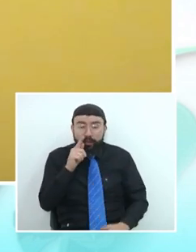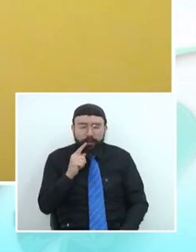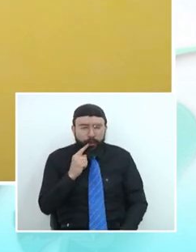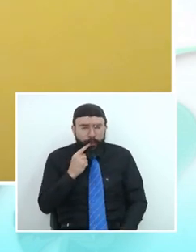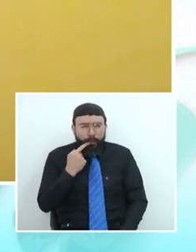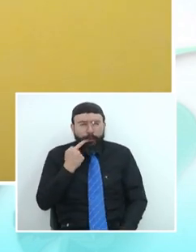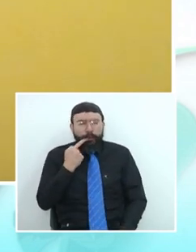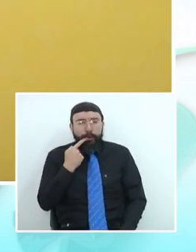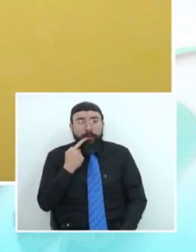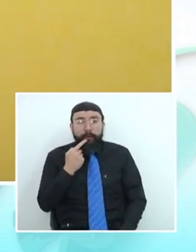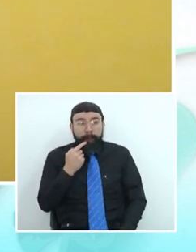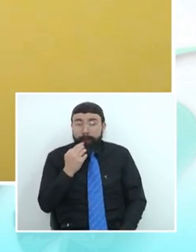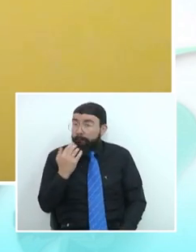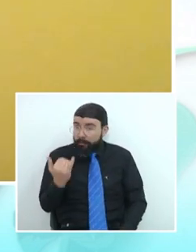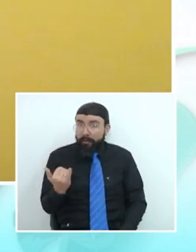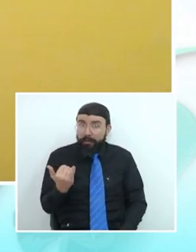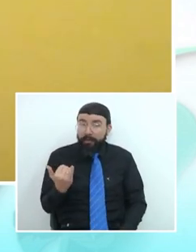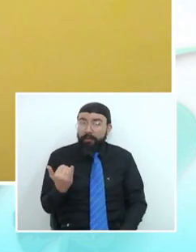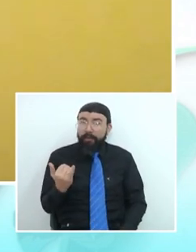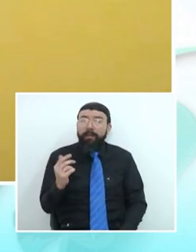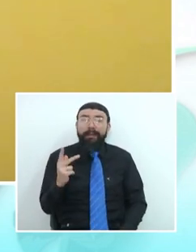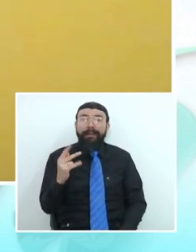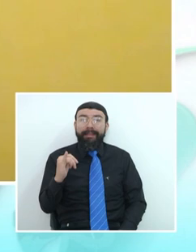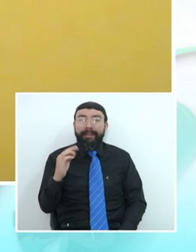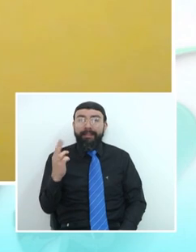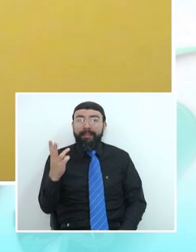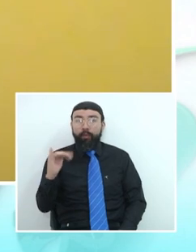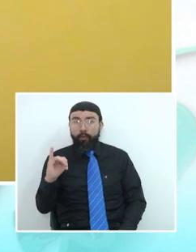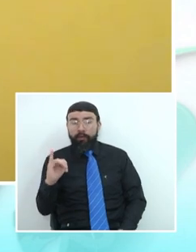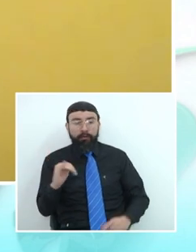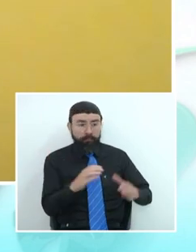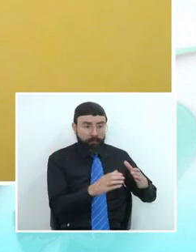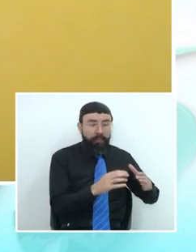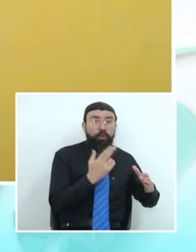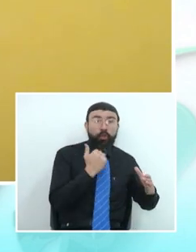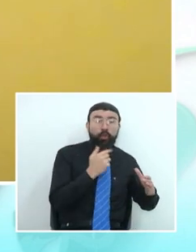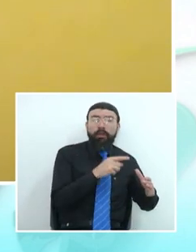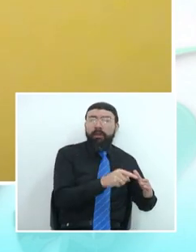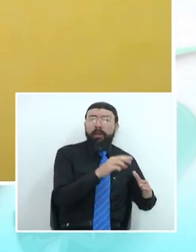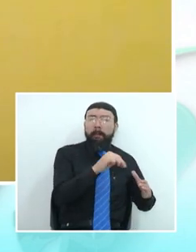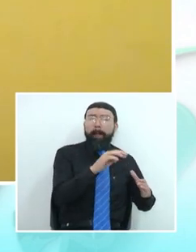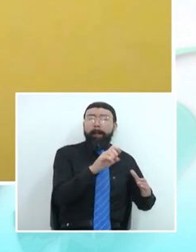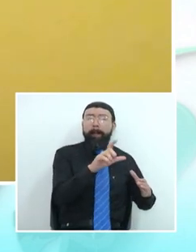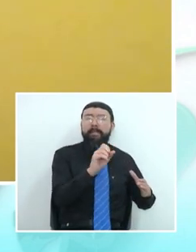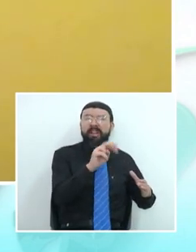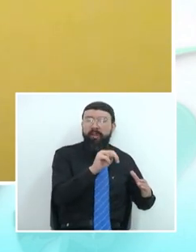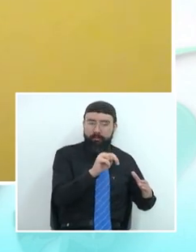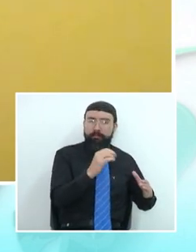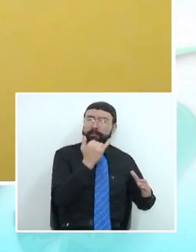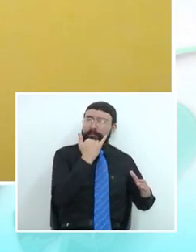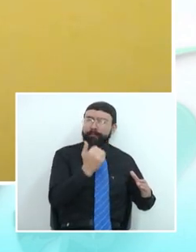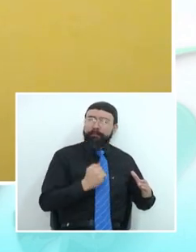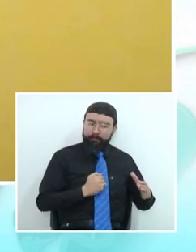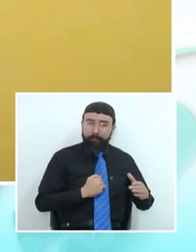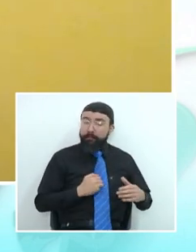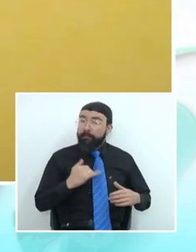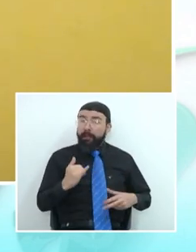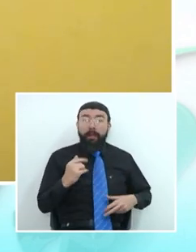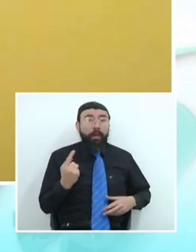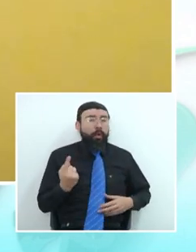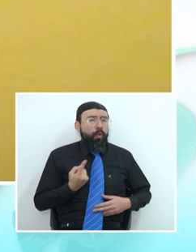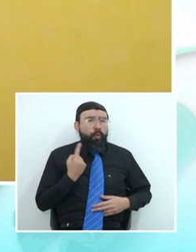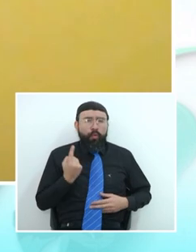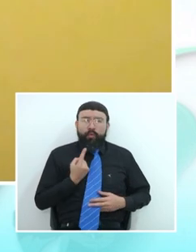estamos hablando de una fruta ácida que es el kiwi y una fruta dulce que es el melón. Las frutas, la única